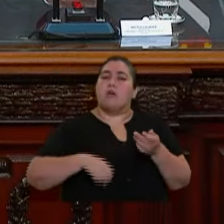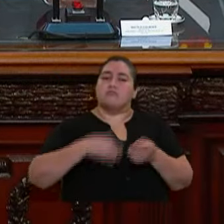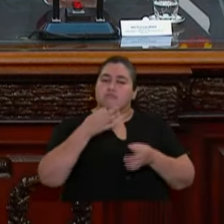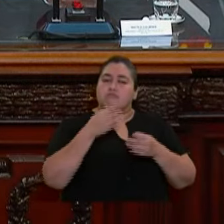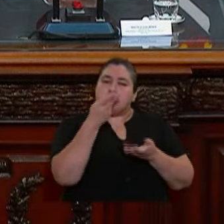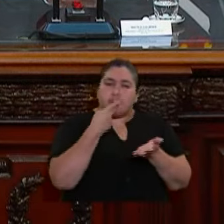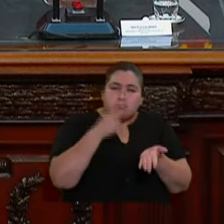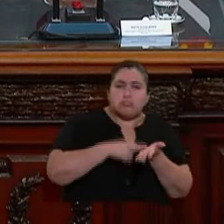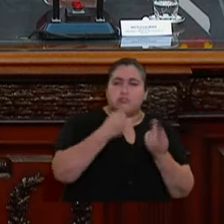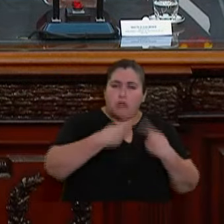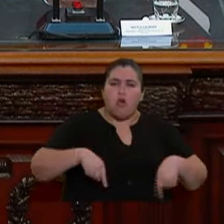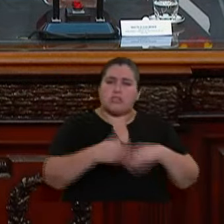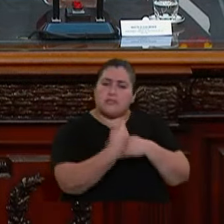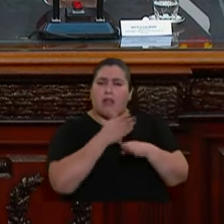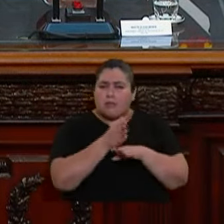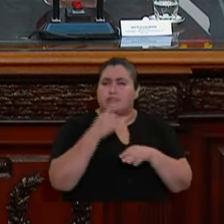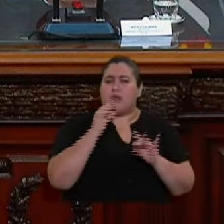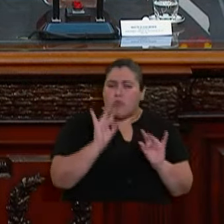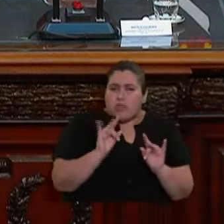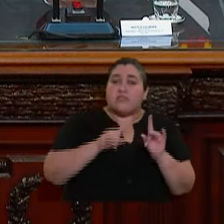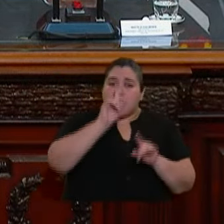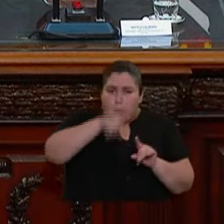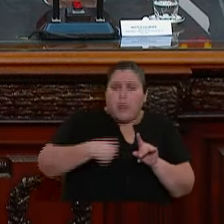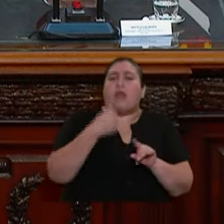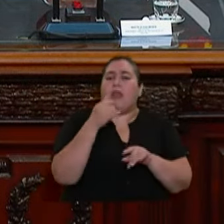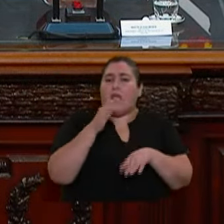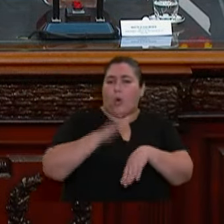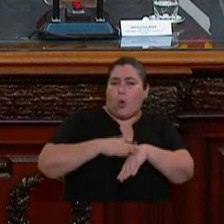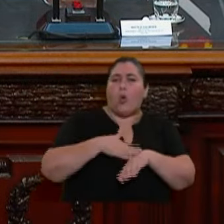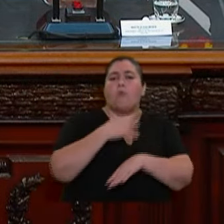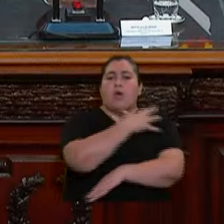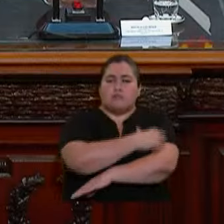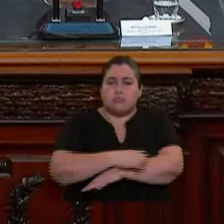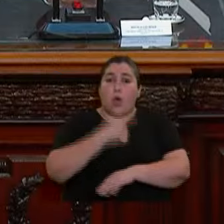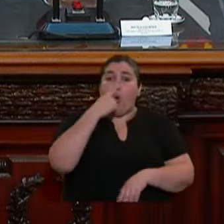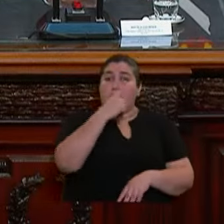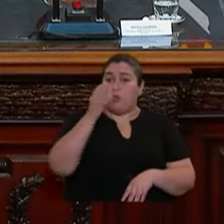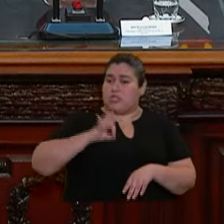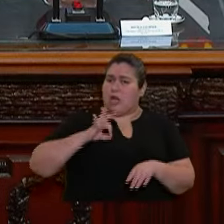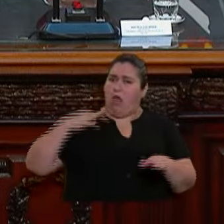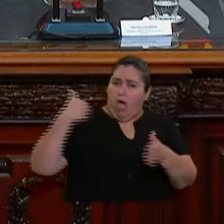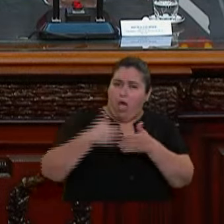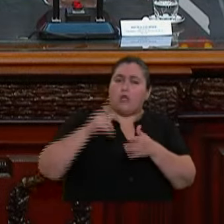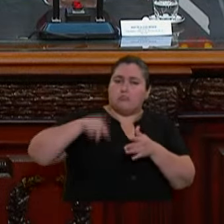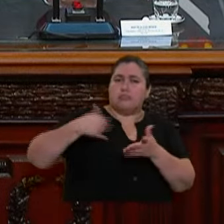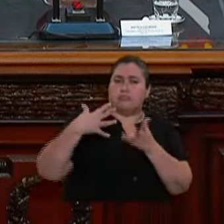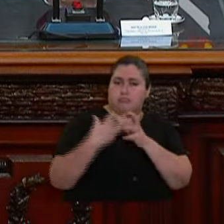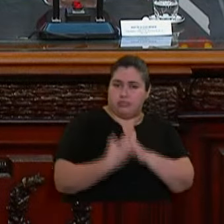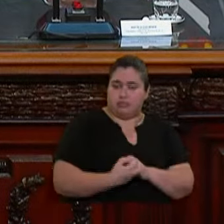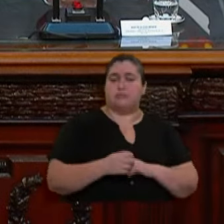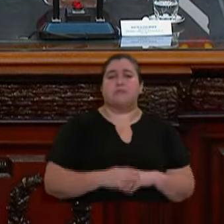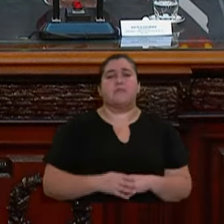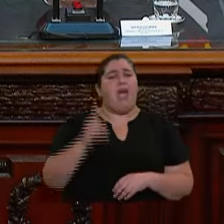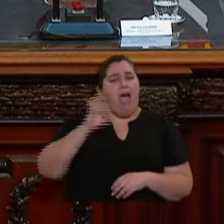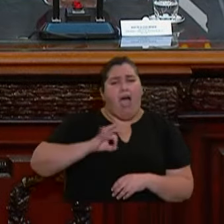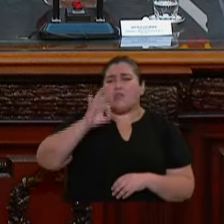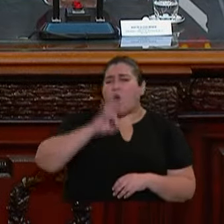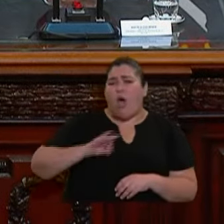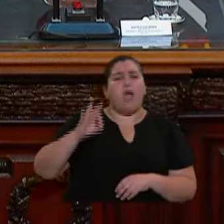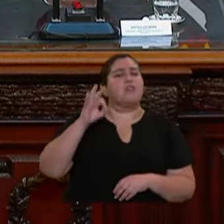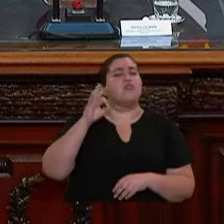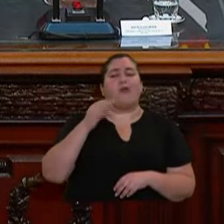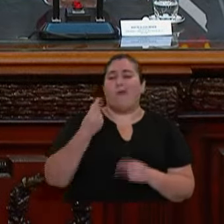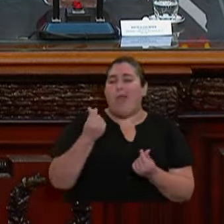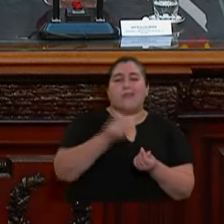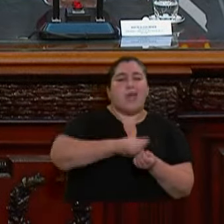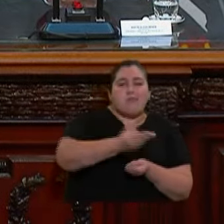todas las batallas, son la causa de la pobreza y del estancamiento de los últimos 100 años. Luego de décadas de gobierno que despilfarraron el